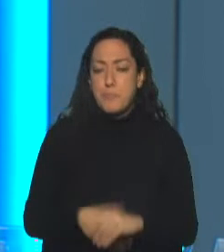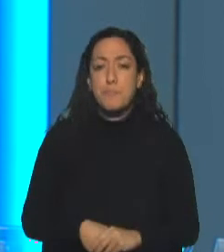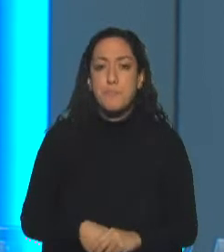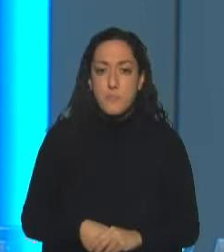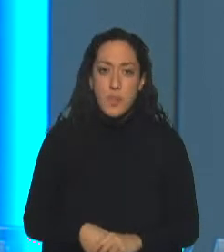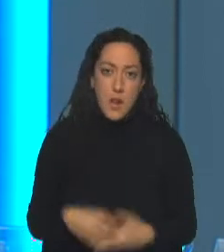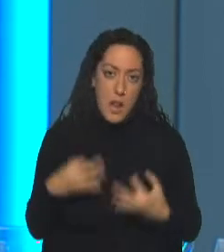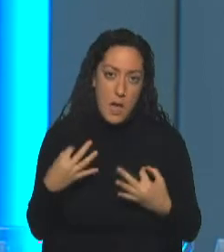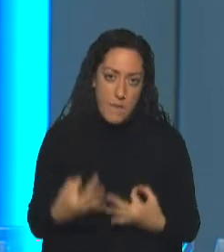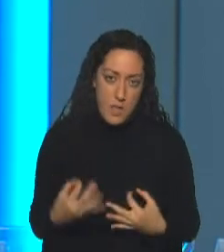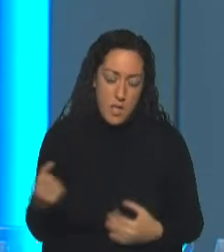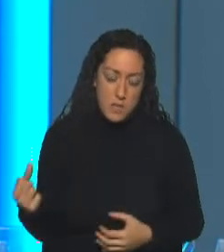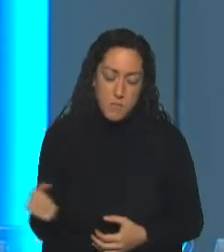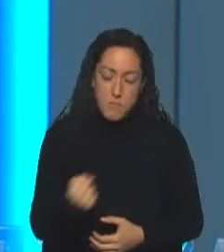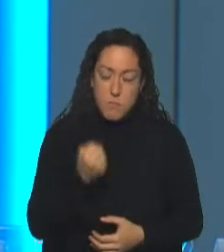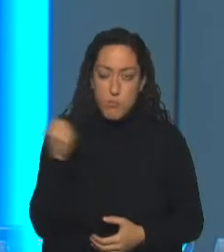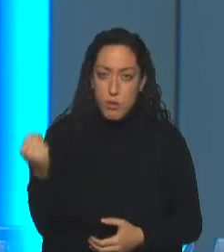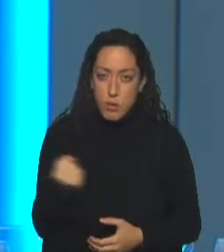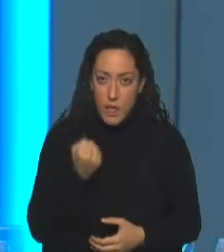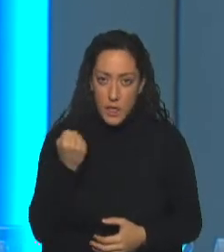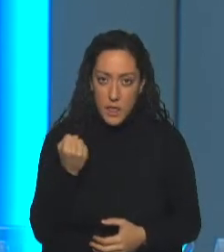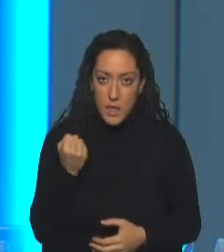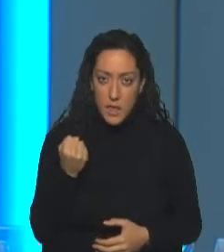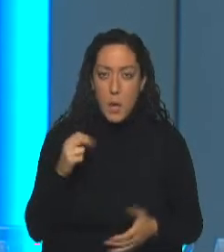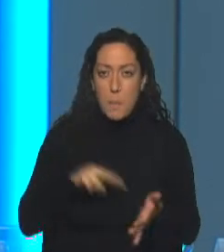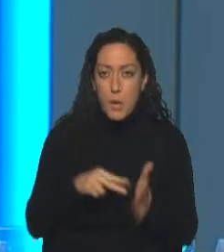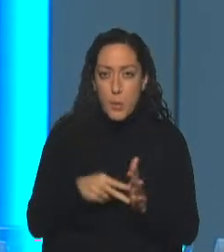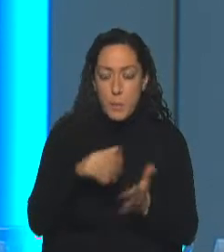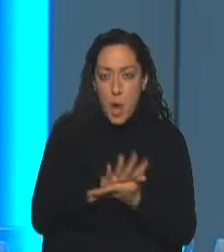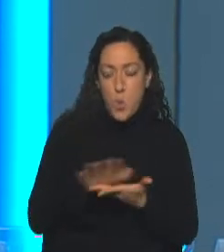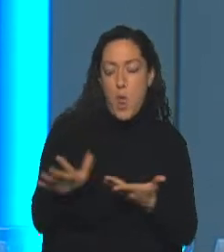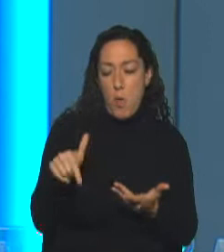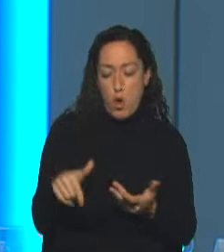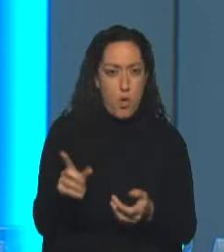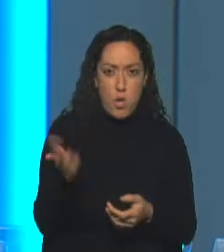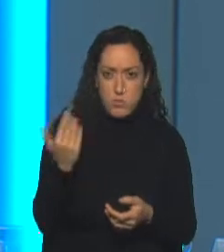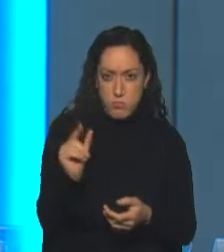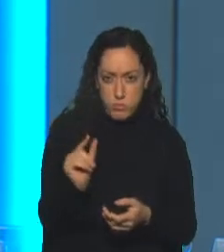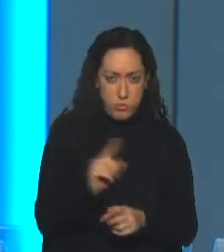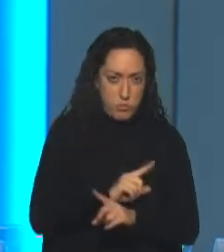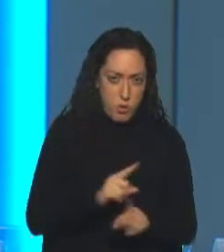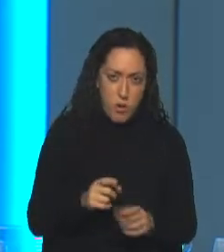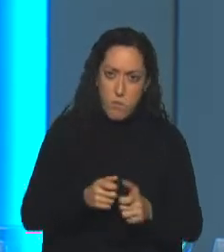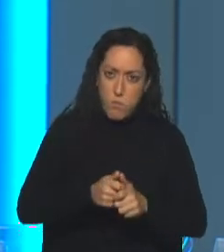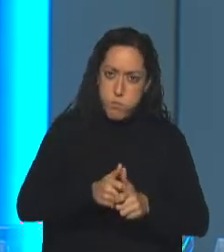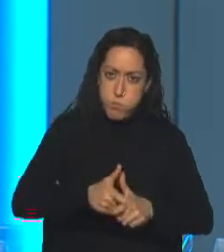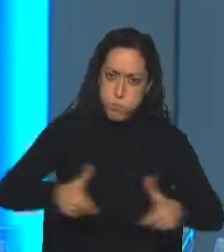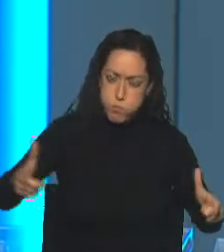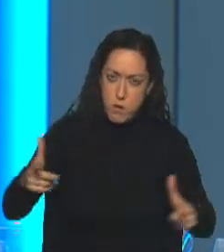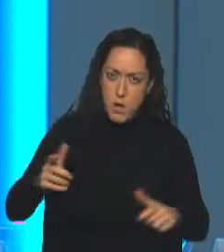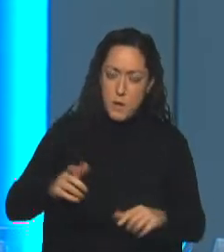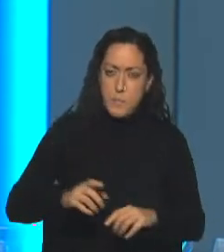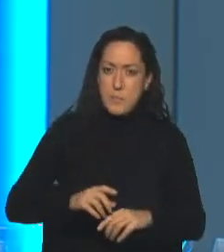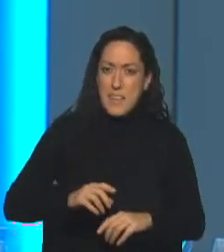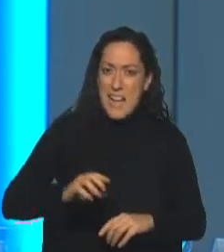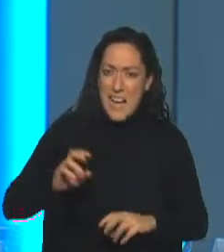importantísimo es un problema que no apareció de ahora sino que ya en los últimos años crece cada vez más la alarma porque